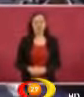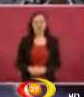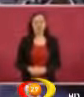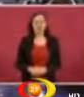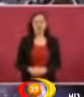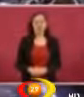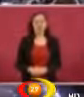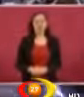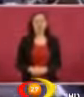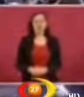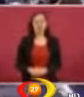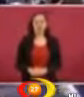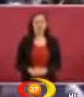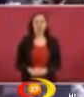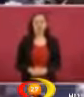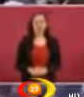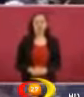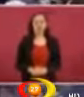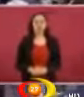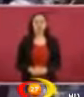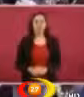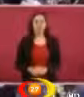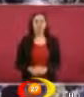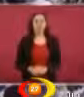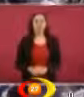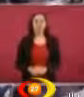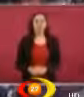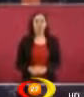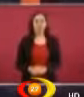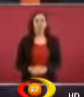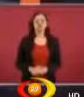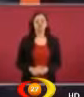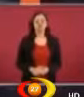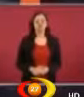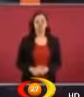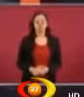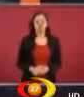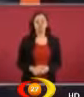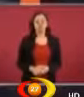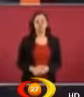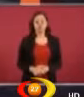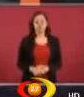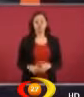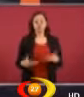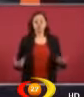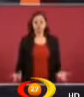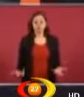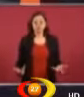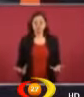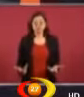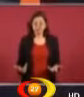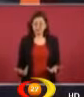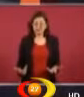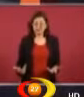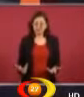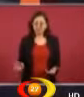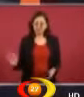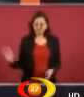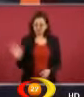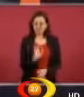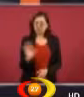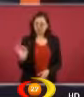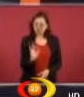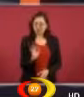para no ser tan tajante tendrían que esforzarse muchísimo